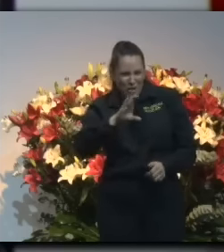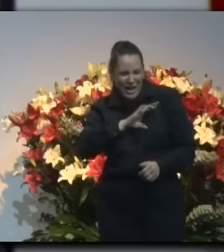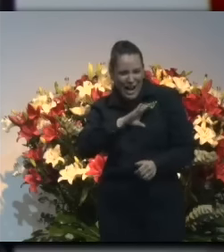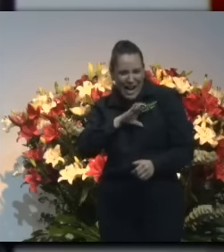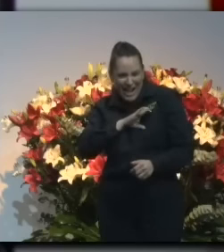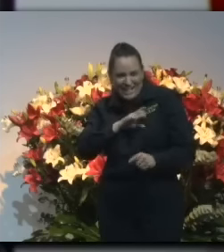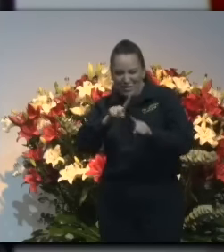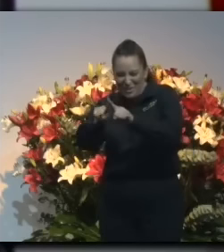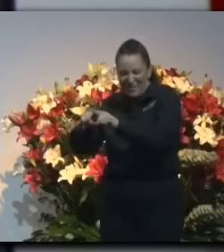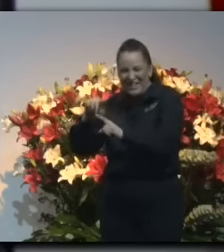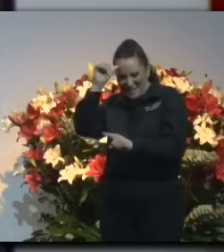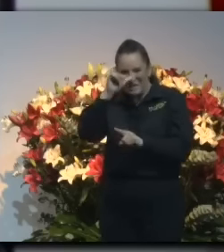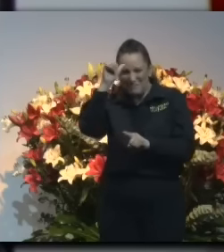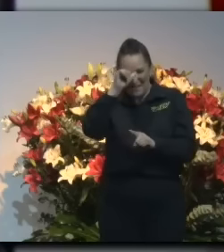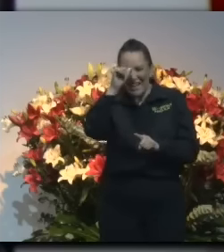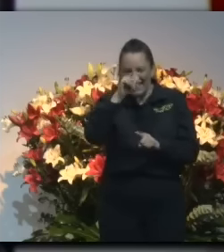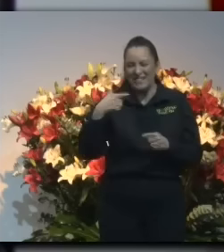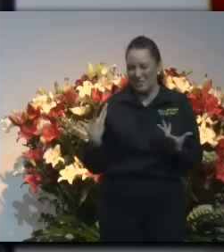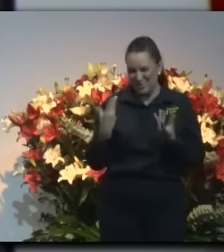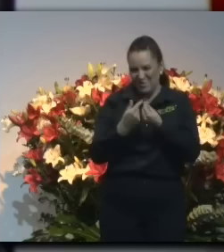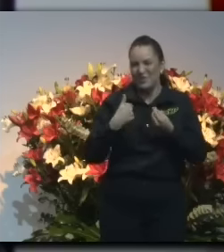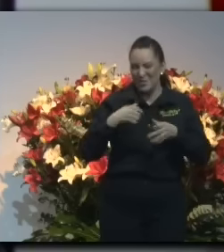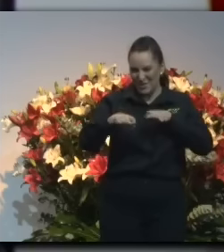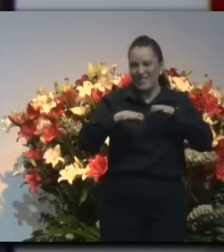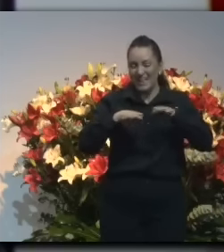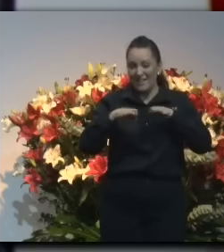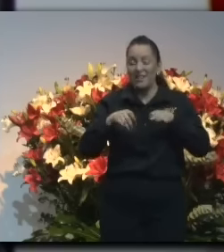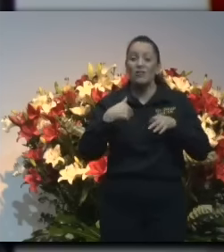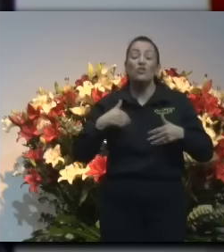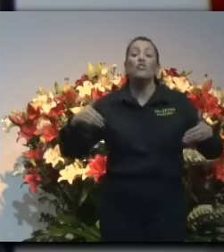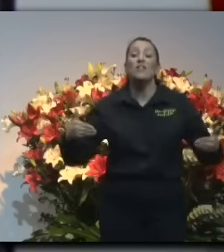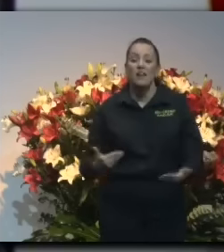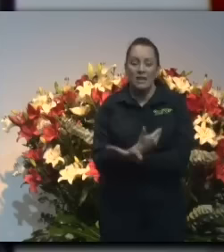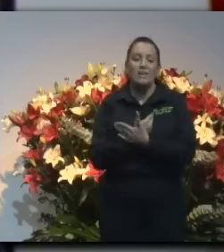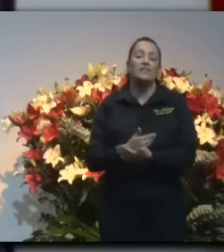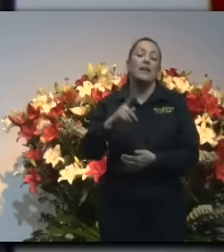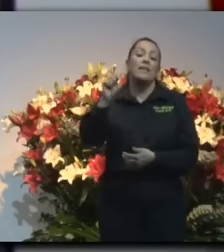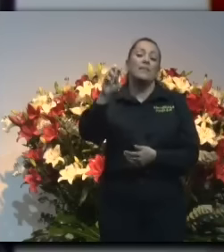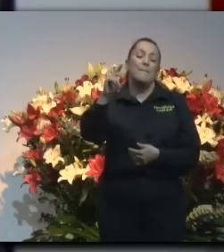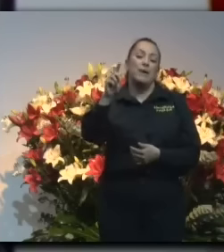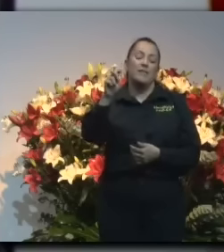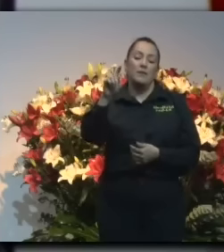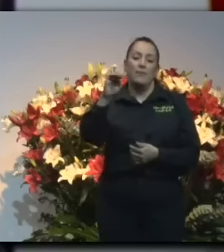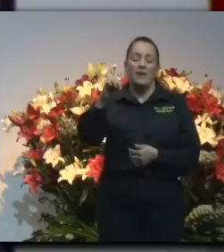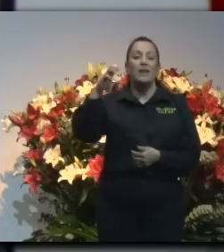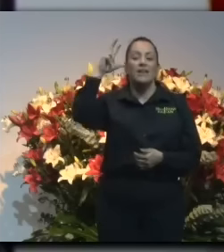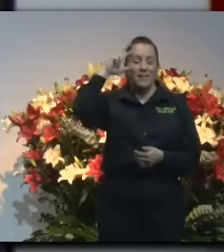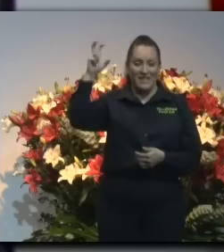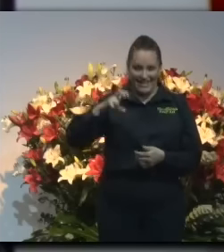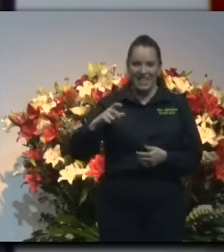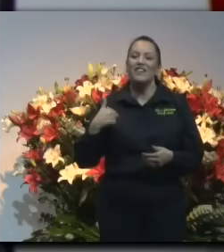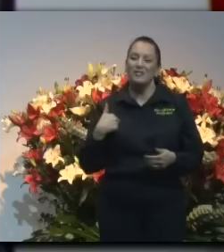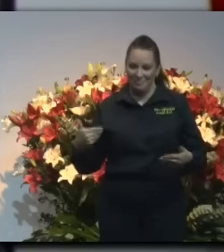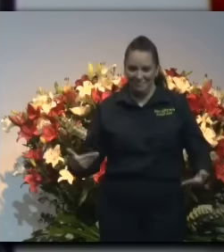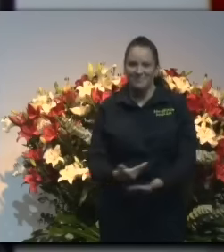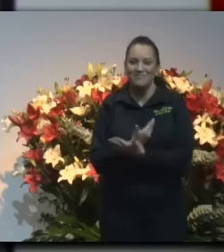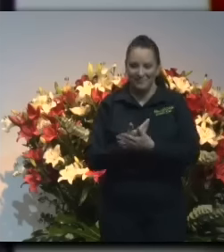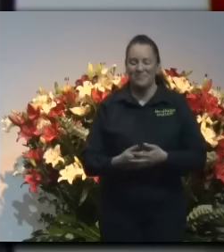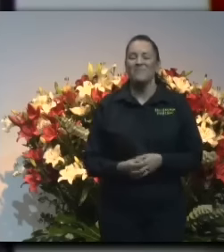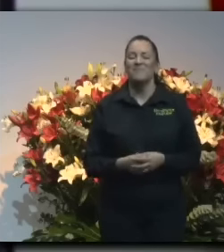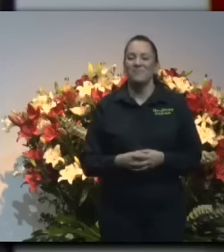programa de nutrición hacia niños indígenas. Como saben ustedes, yo nací en Tepatepec, Hidalgo, y pues de alguna manera